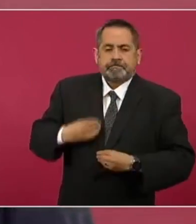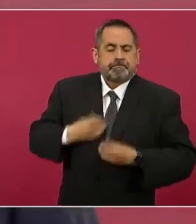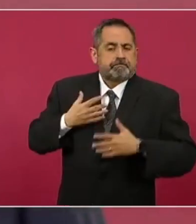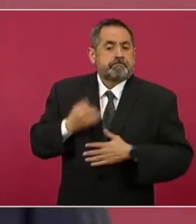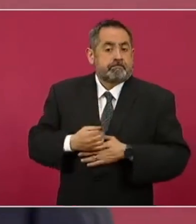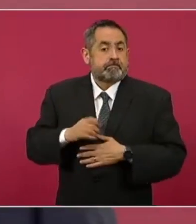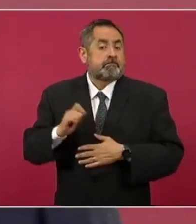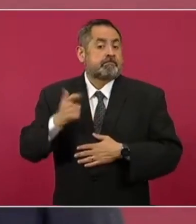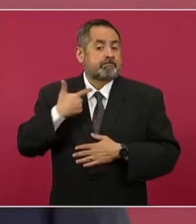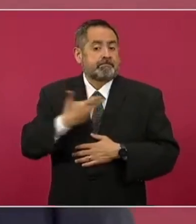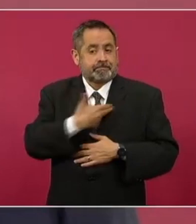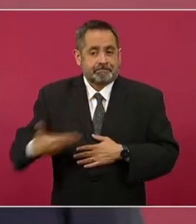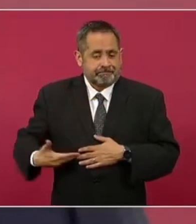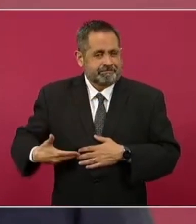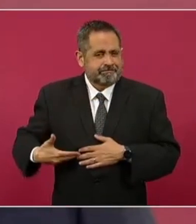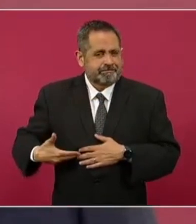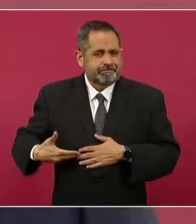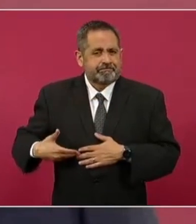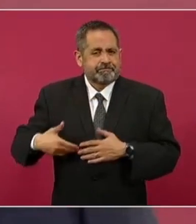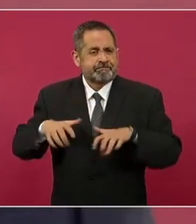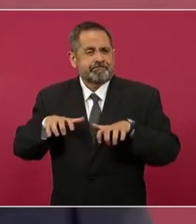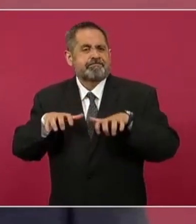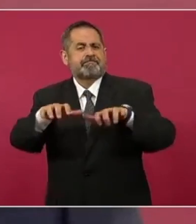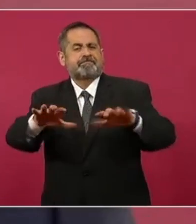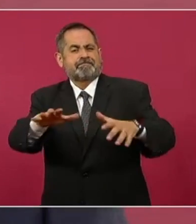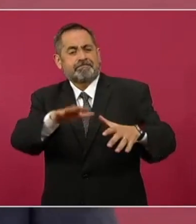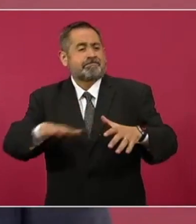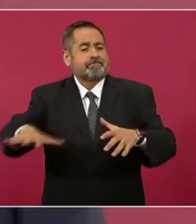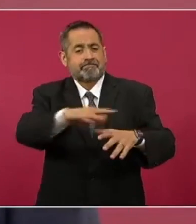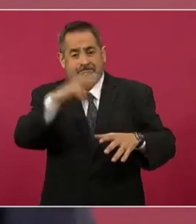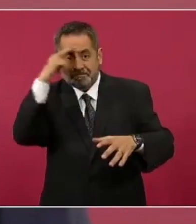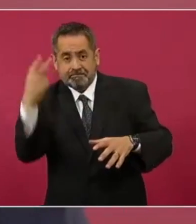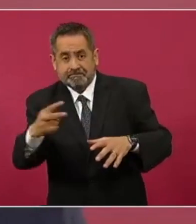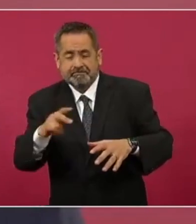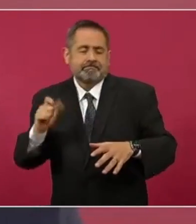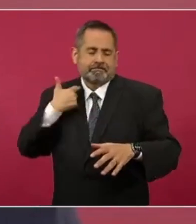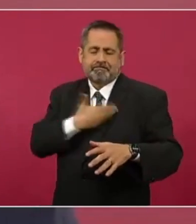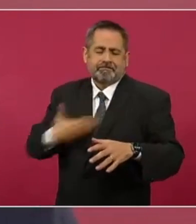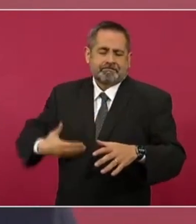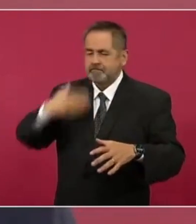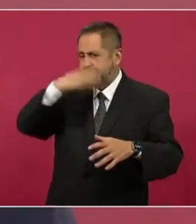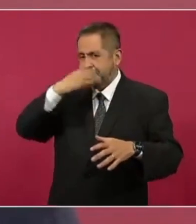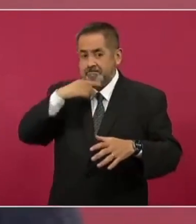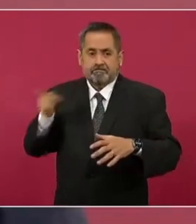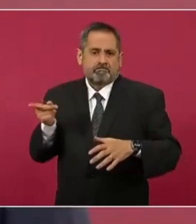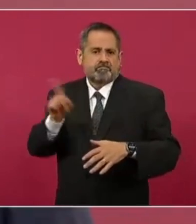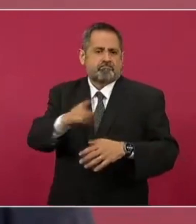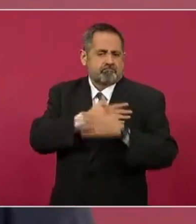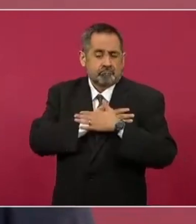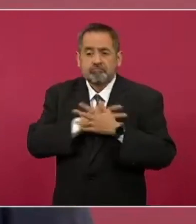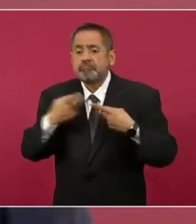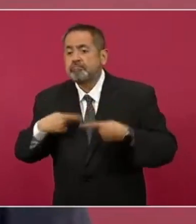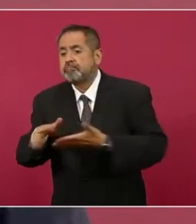el presidente que más amó al pueblo de México, sobre todo a los